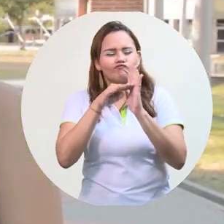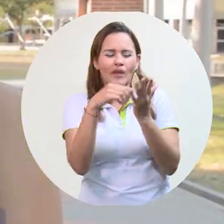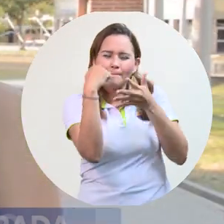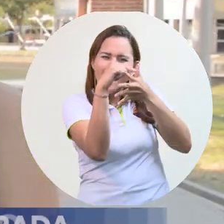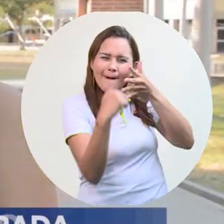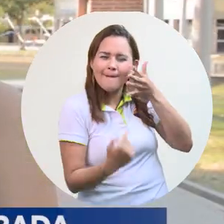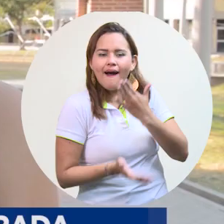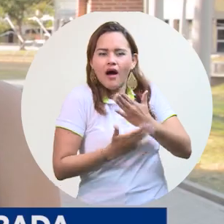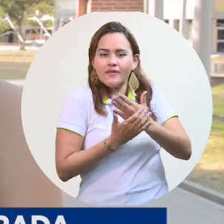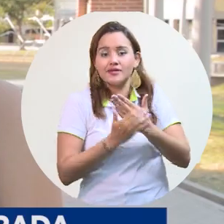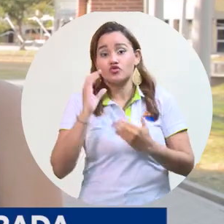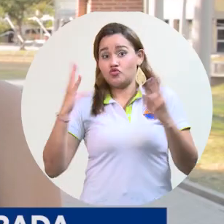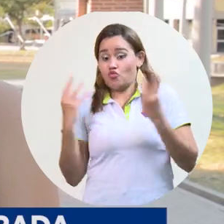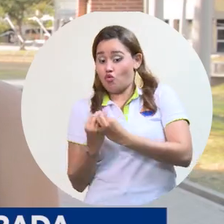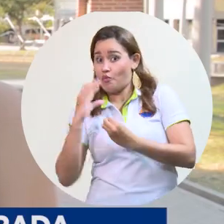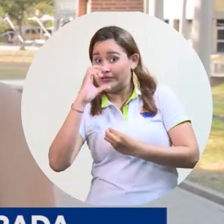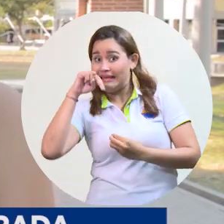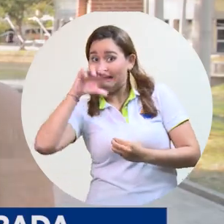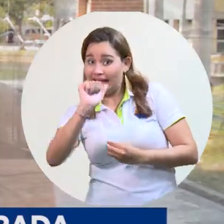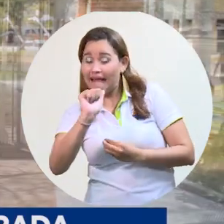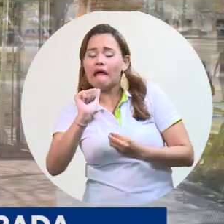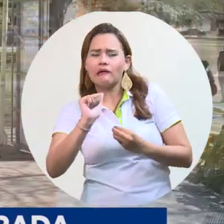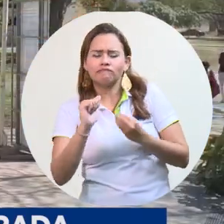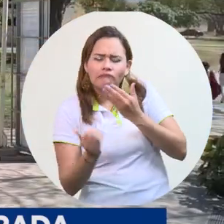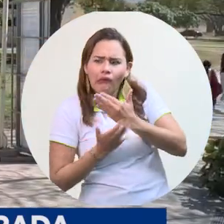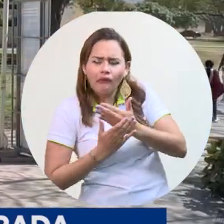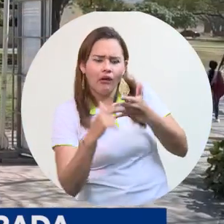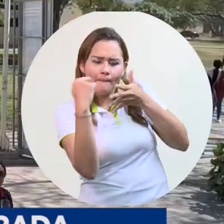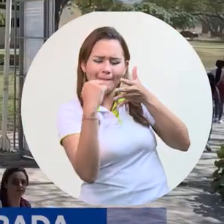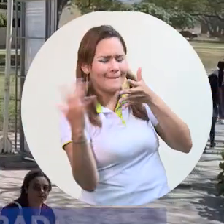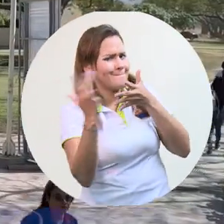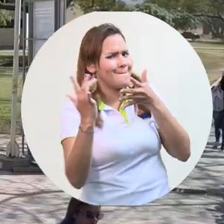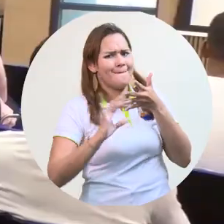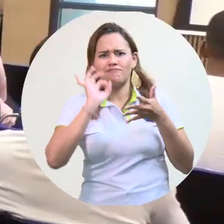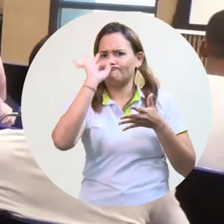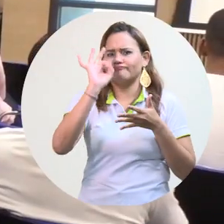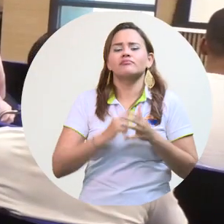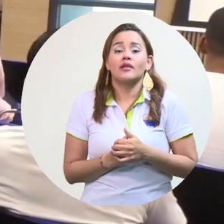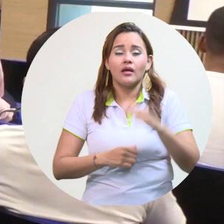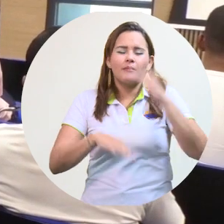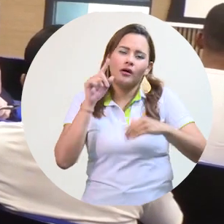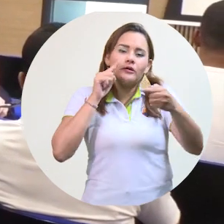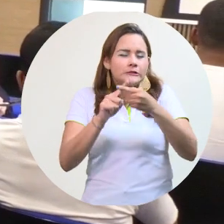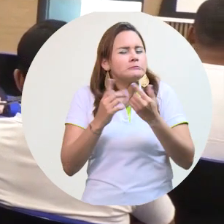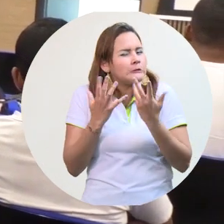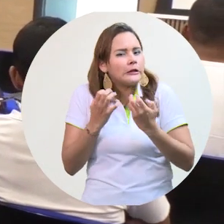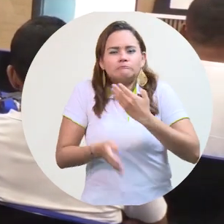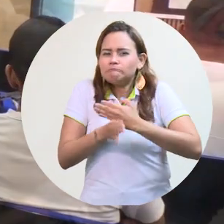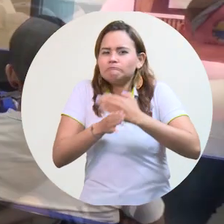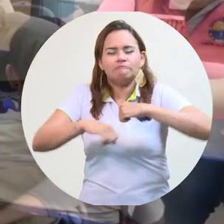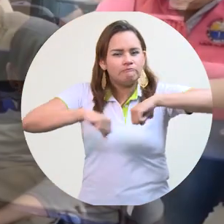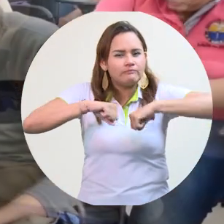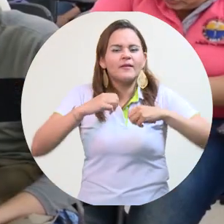y con todos los requerimientos del CNA, de la Comisión Nacional de Acreditación. Con esta renovación de acreditación se vienen retos muy importantes en materia